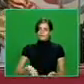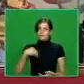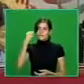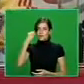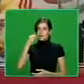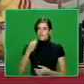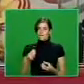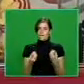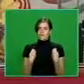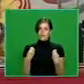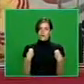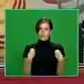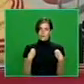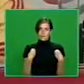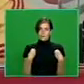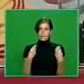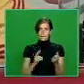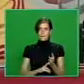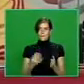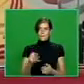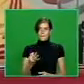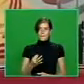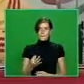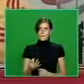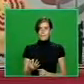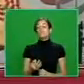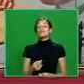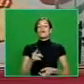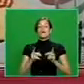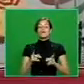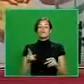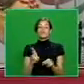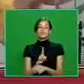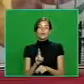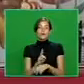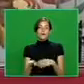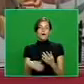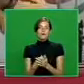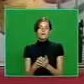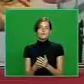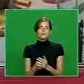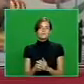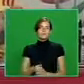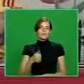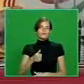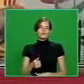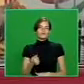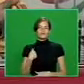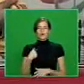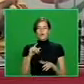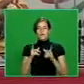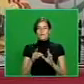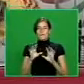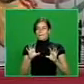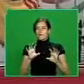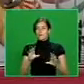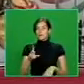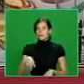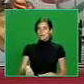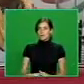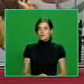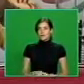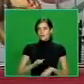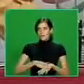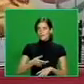vida verdad Y a veces utilizamos hasta el extremo a veces yo he echado broma con eso bueno porque